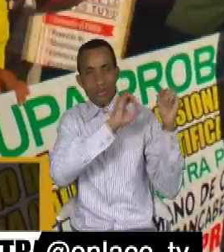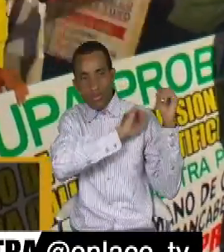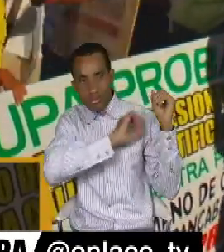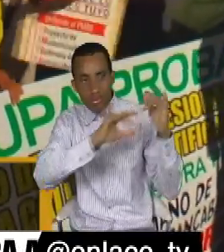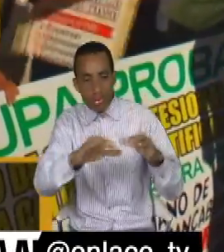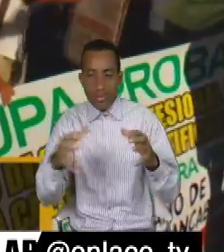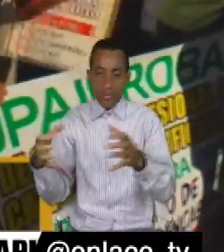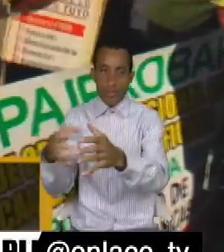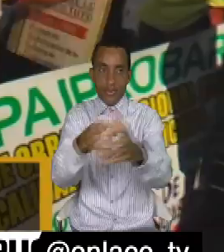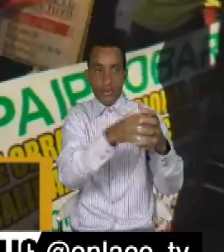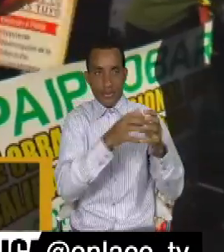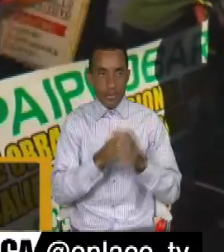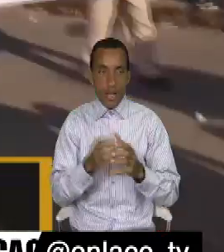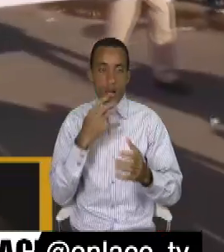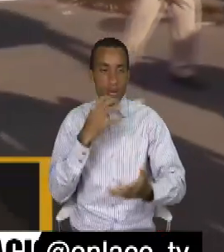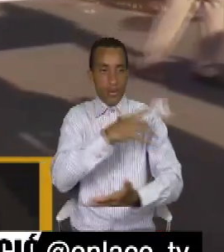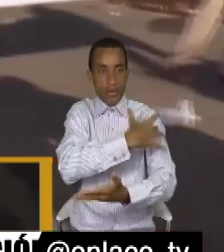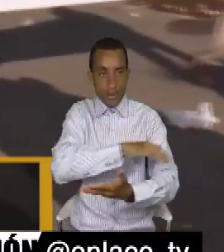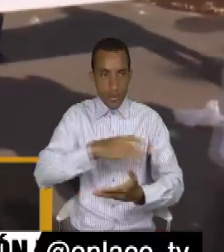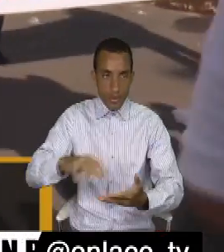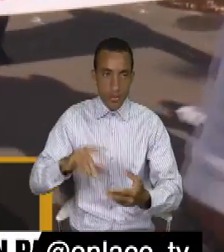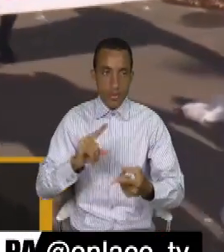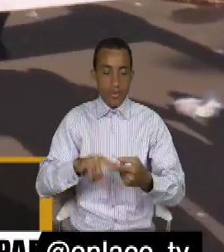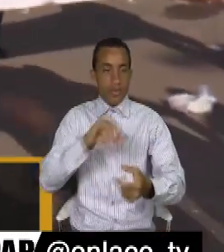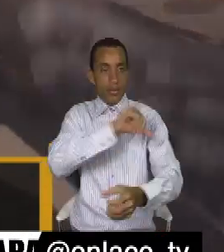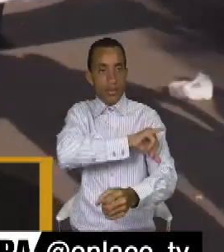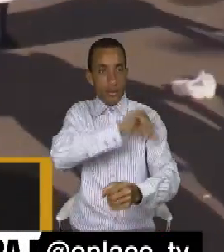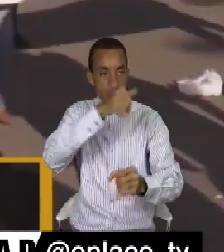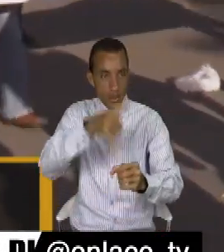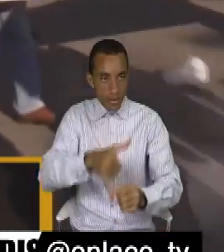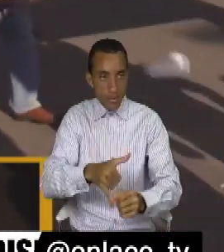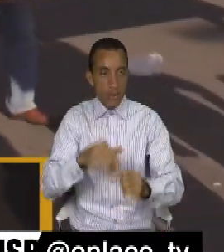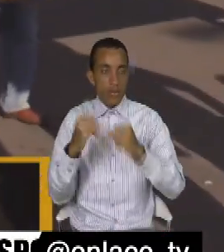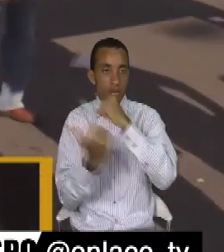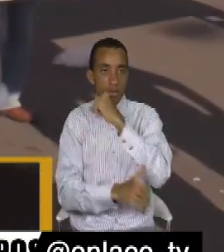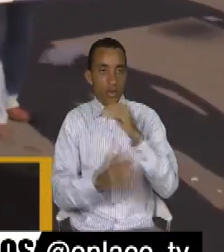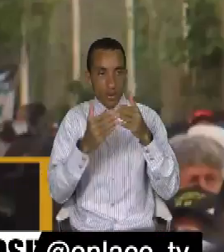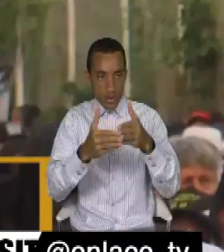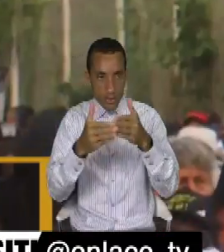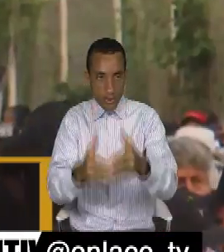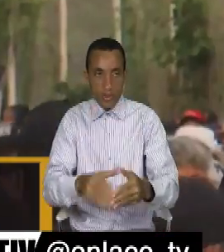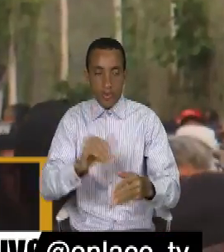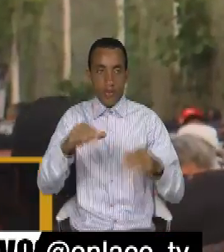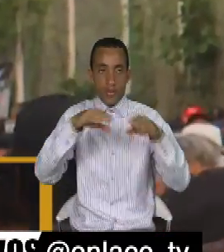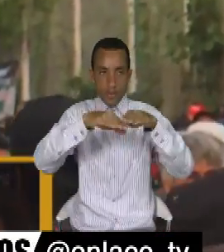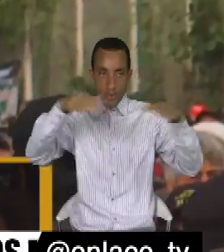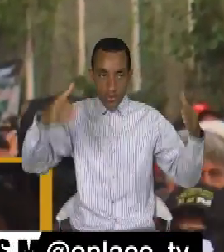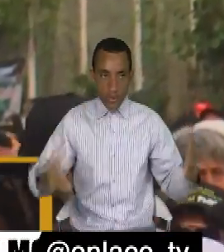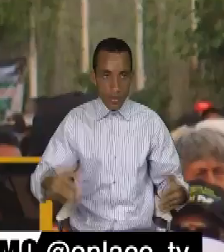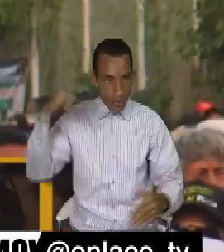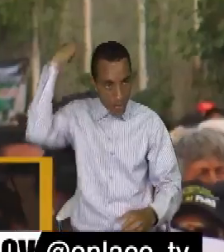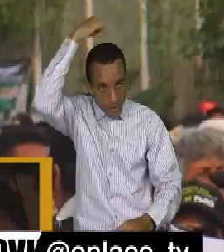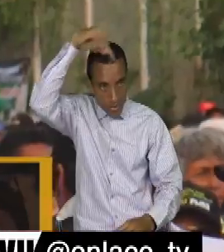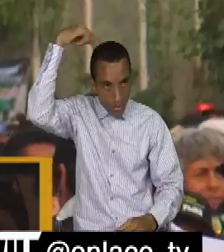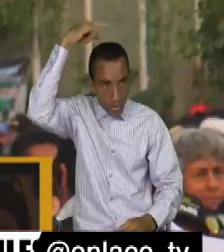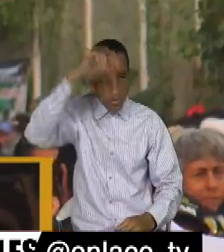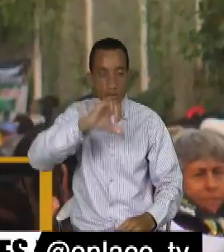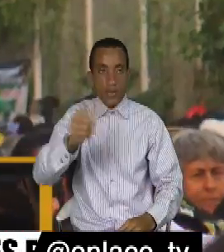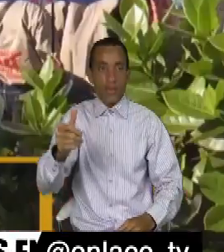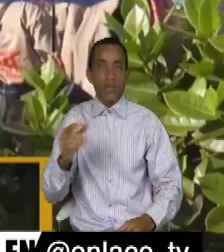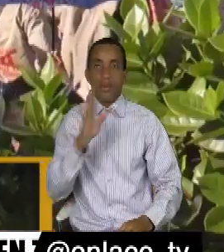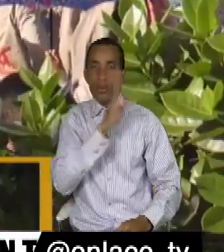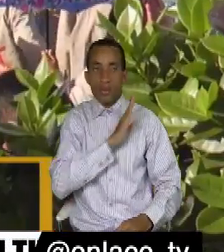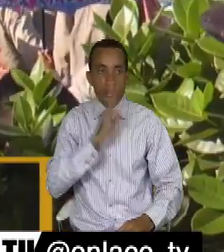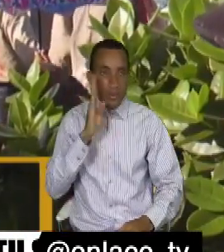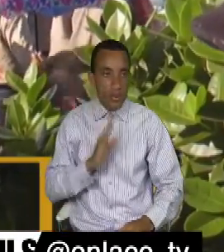poblaciones cercanas como Sabana de Torres, Yondó, Puerto Boyacá, Socorro, Mesa de los Santos, Suaita, Vélez, San Gil y